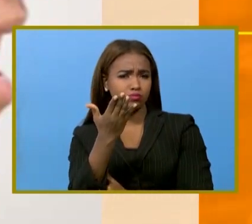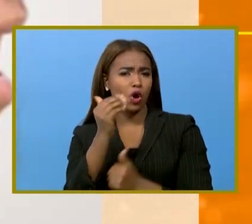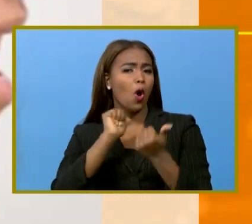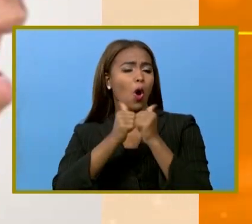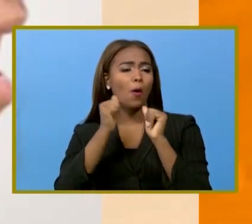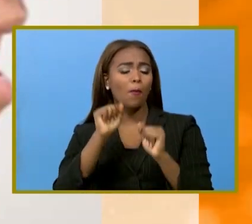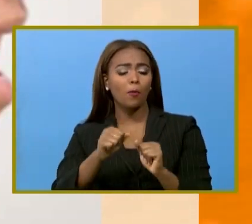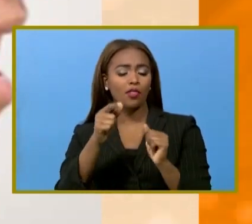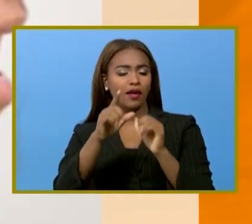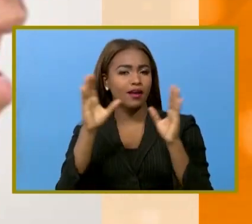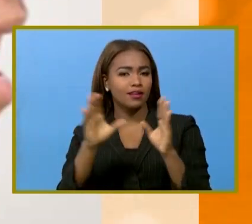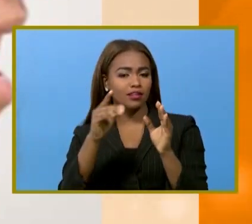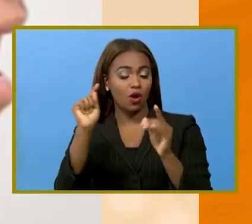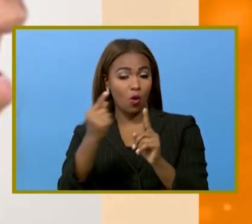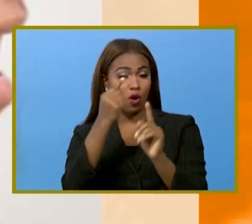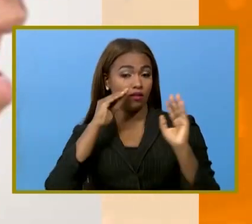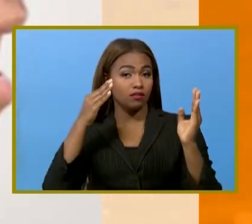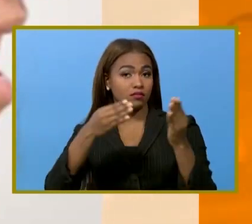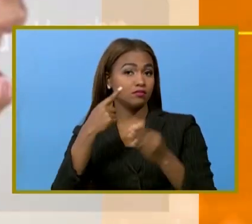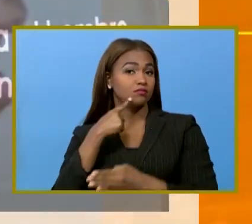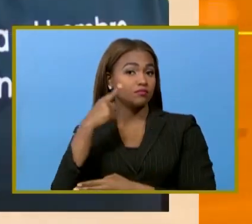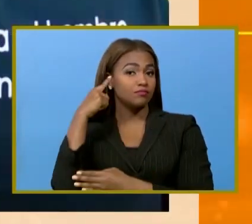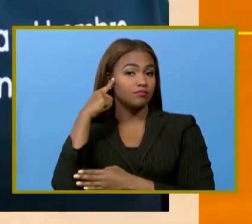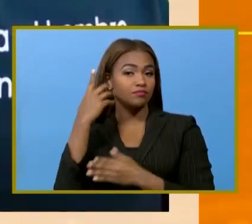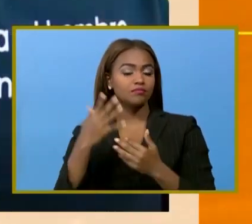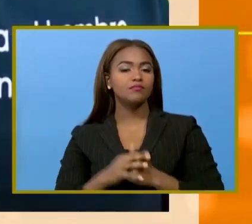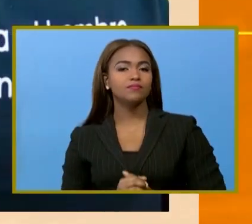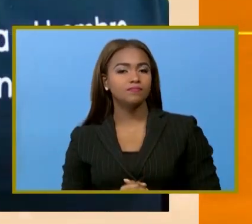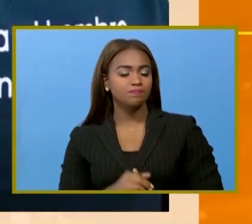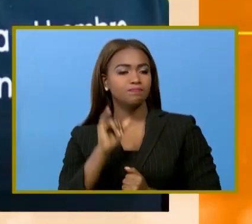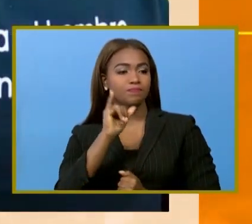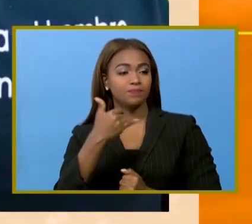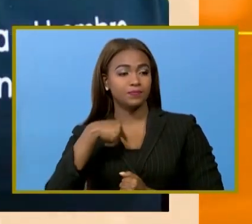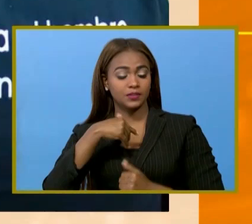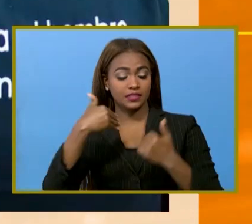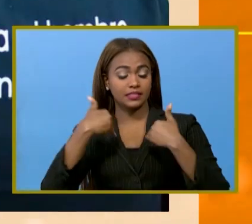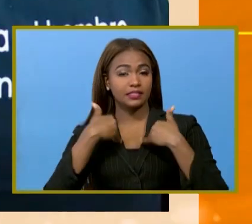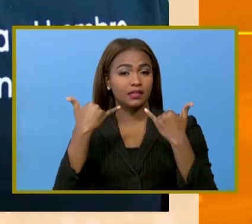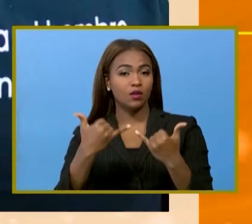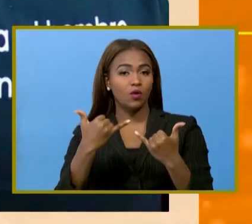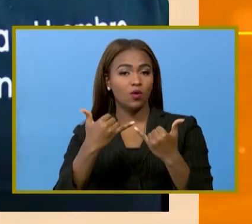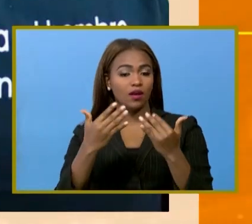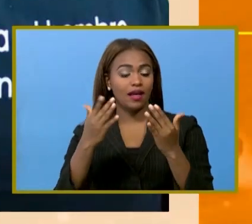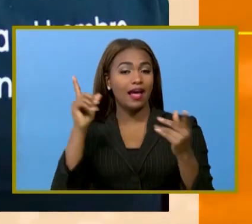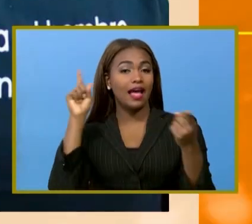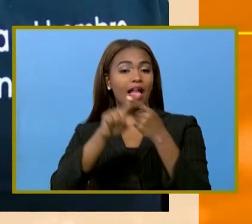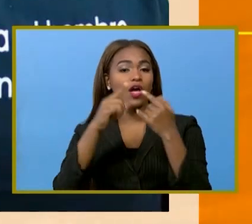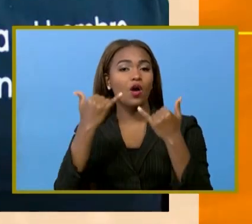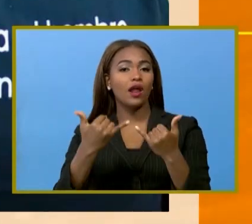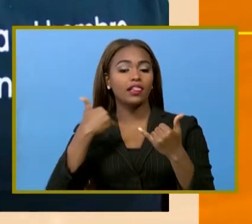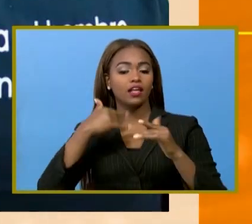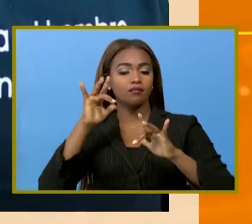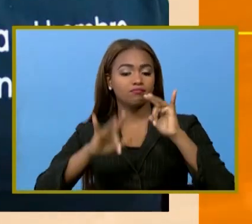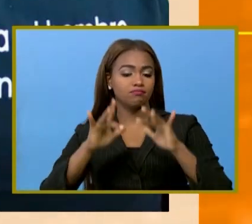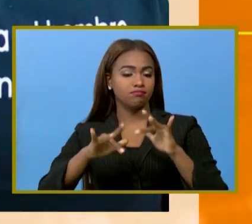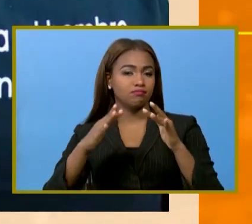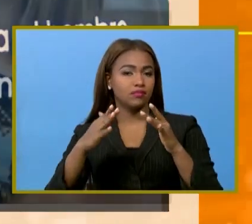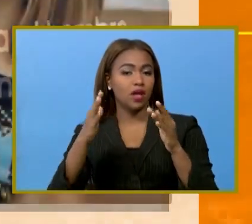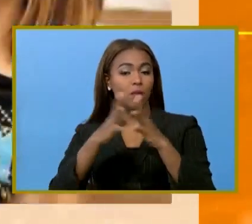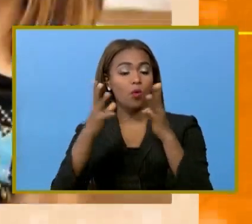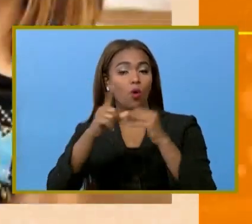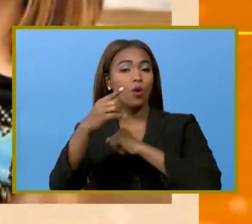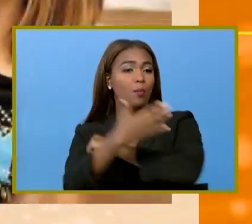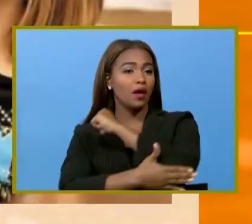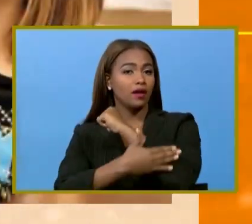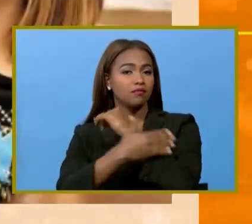¿Cómo es un diccionario para sordos? Mira, ahí nosotros tenemos, el diccionario hasta ahora está en formato digital, hay muchos países